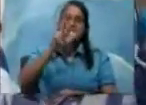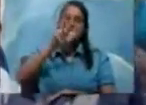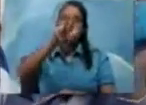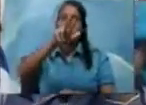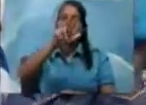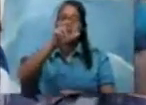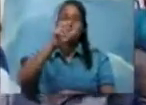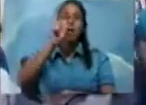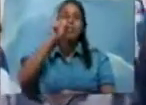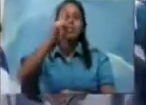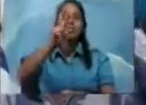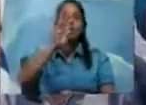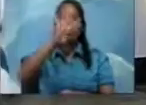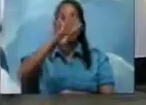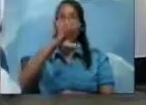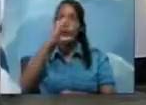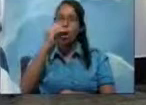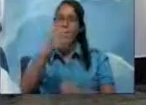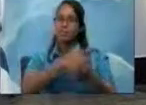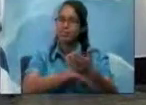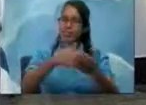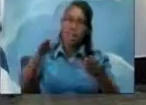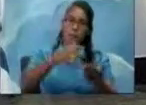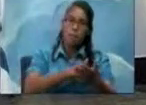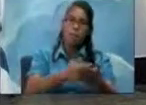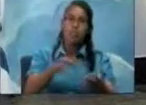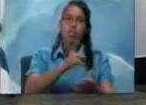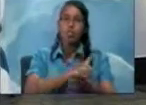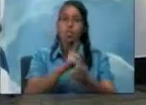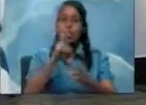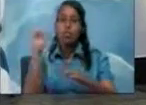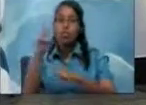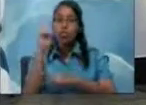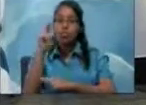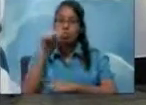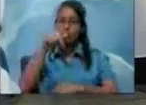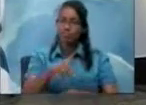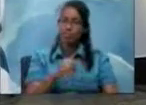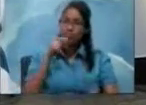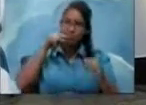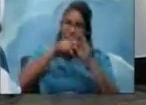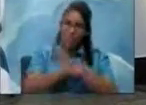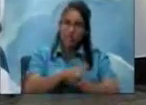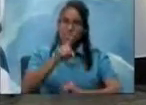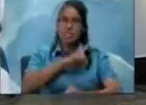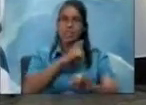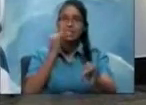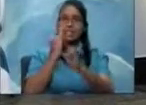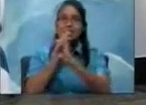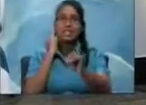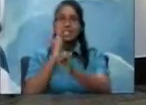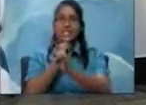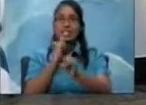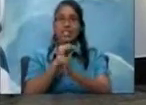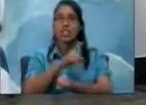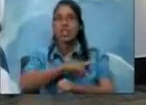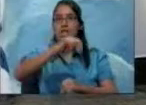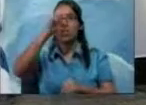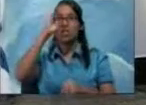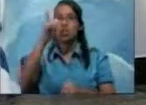millones de usuarios están metido dentro de ese portavión grandísimo